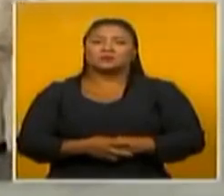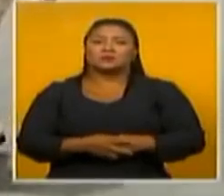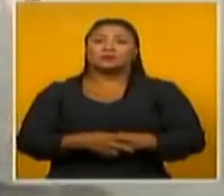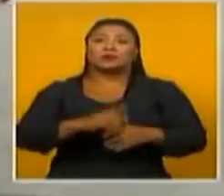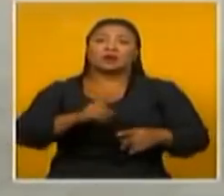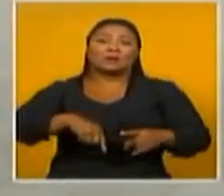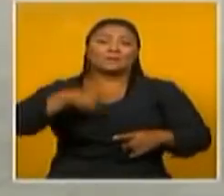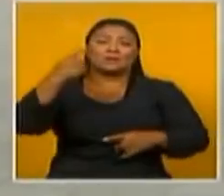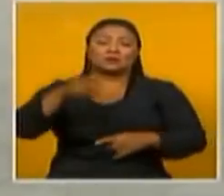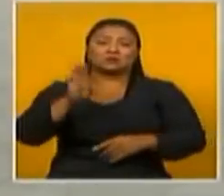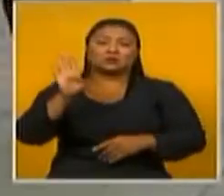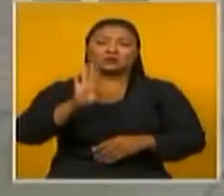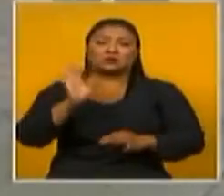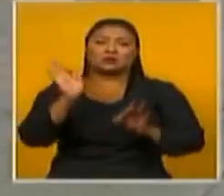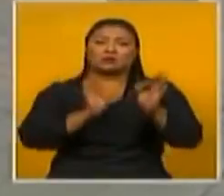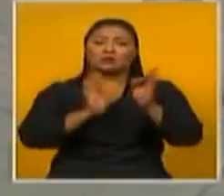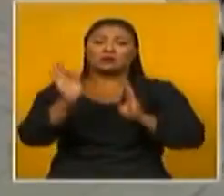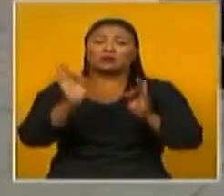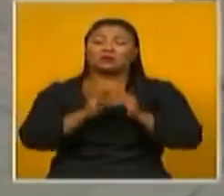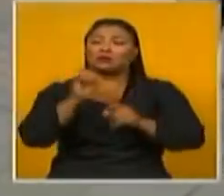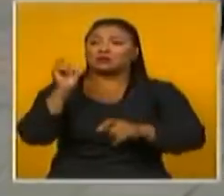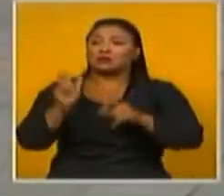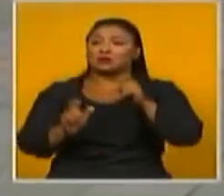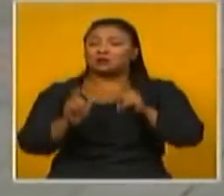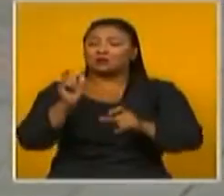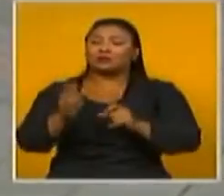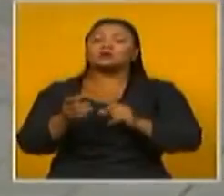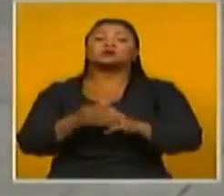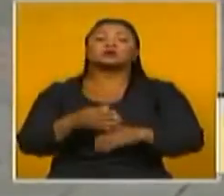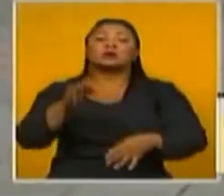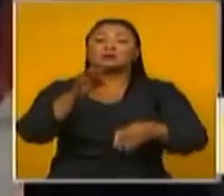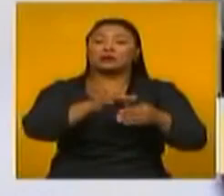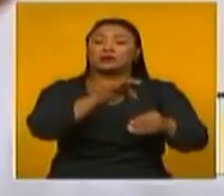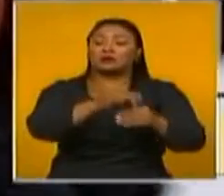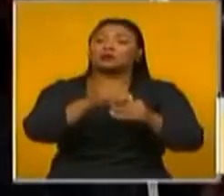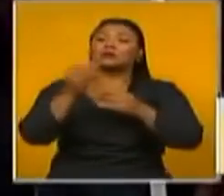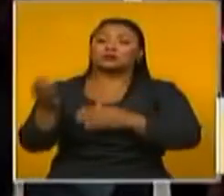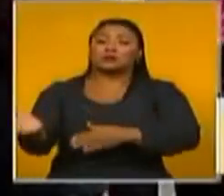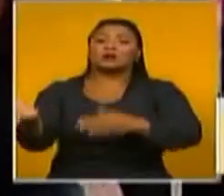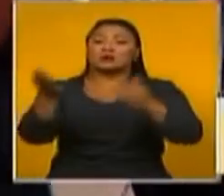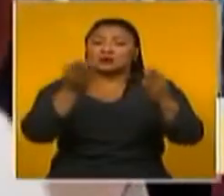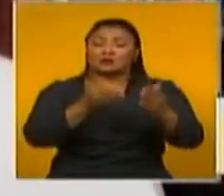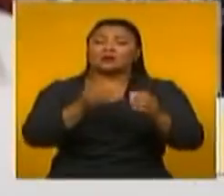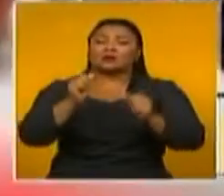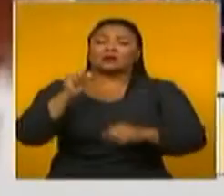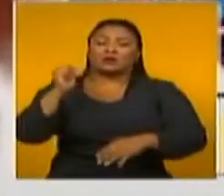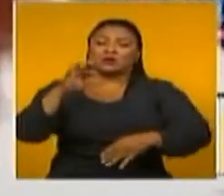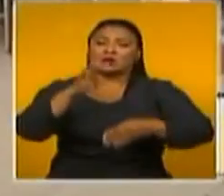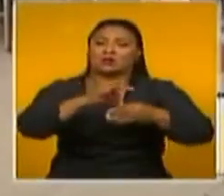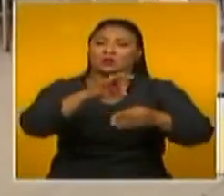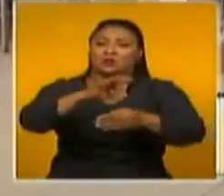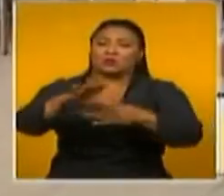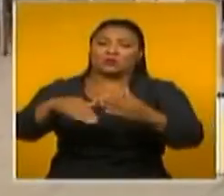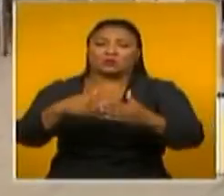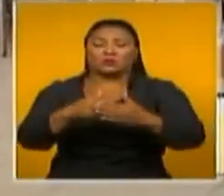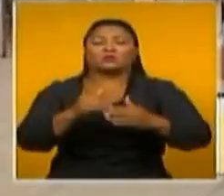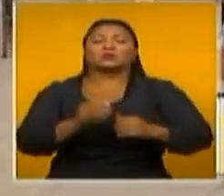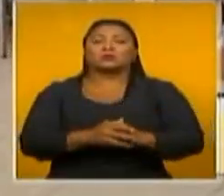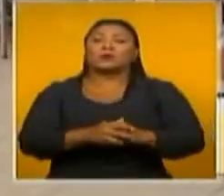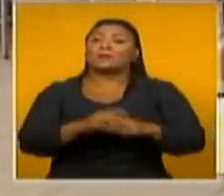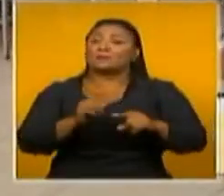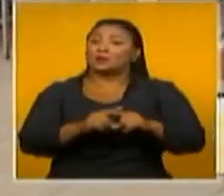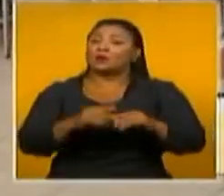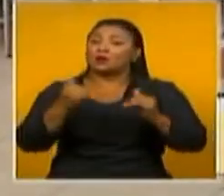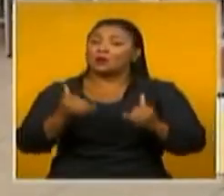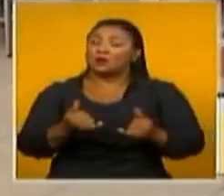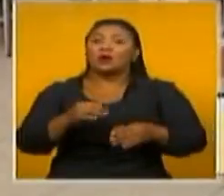El próximo 4 de febrero, los ciudadanos habilitados para sufragar están llamados a ejercer su derecho al voto. Esta vez se trata de